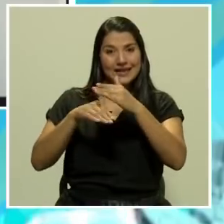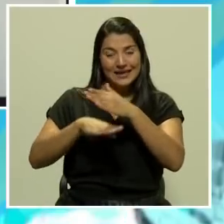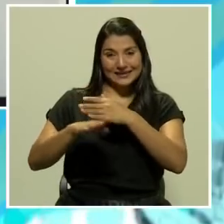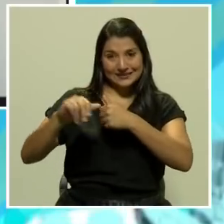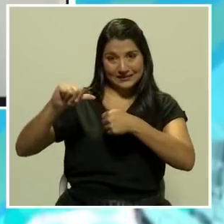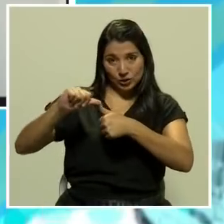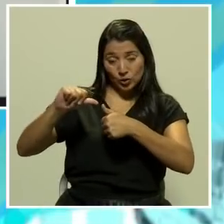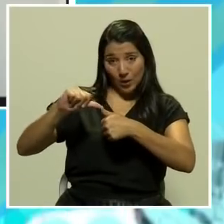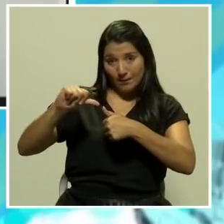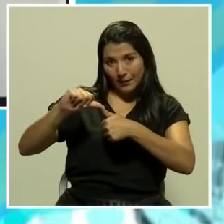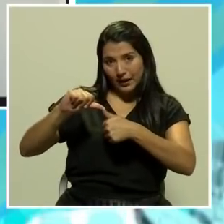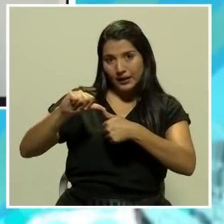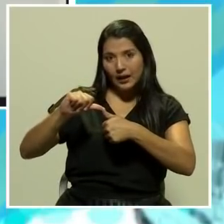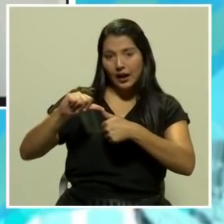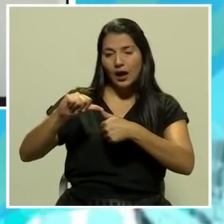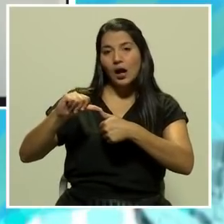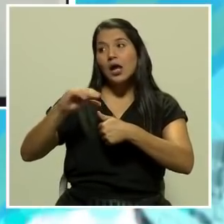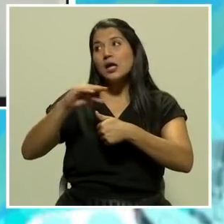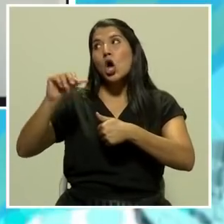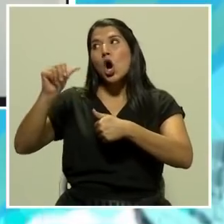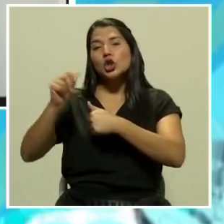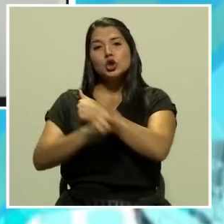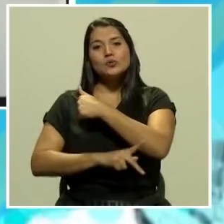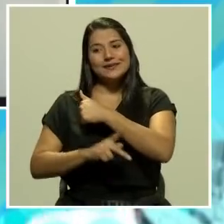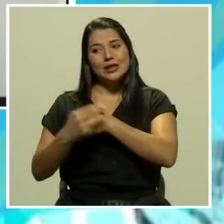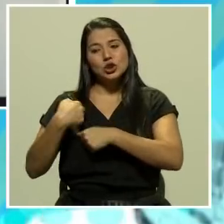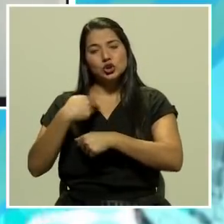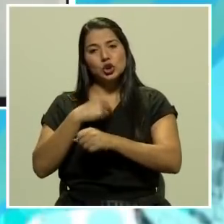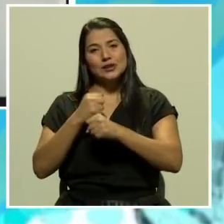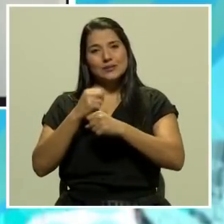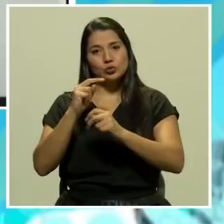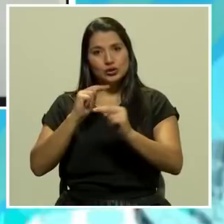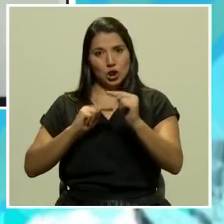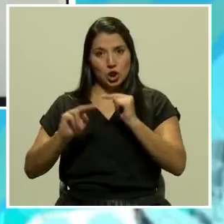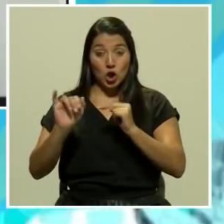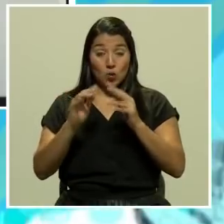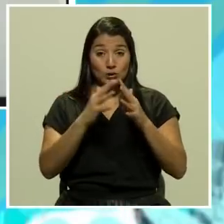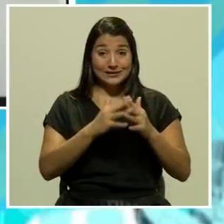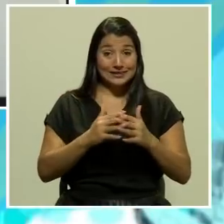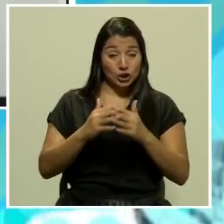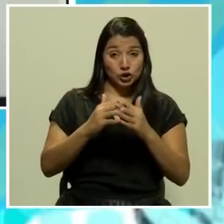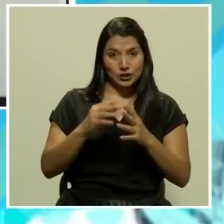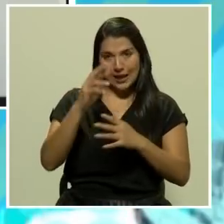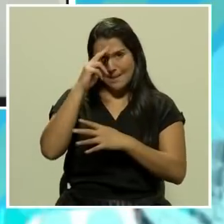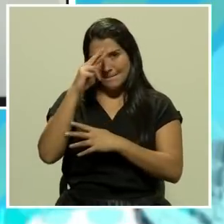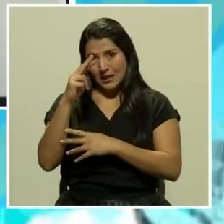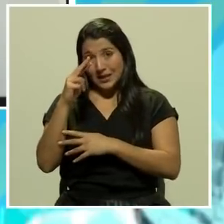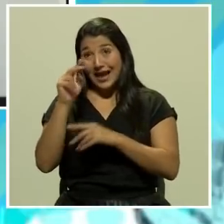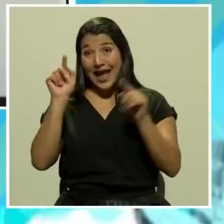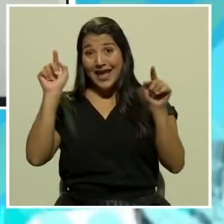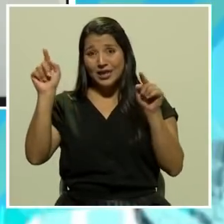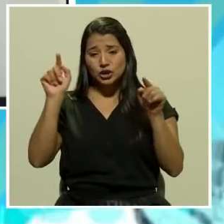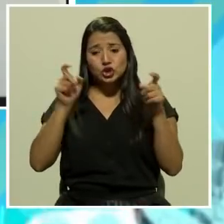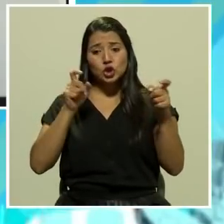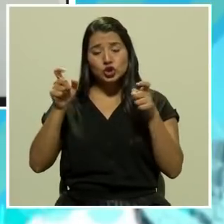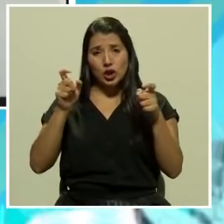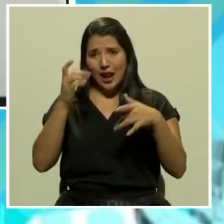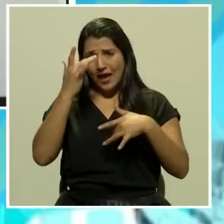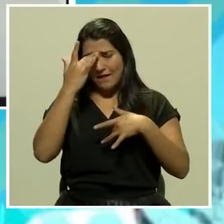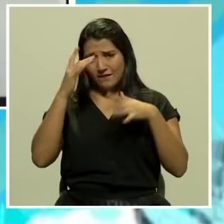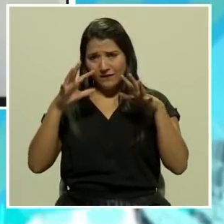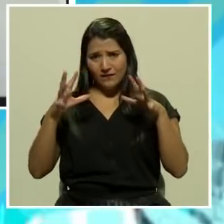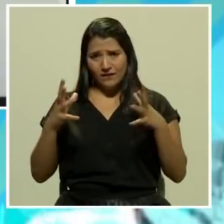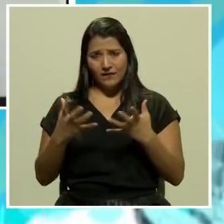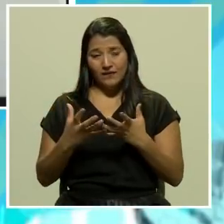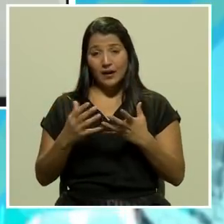negocios, básicamente Estados Unidos y México, van a tener controlada la epidemia y nosotros no. Y entonces, ¿qué va